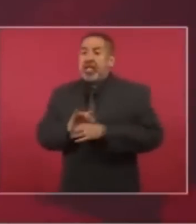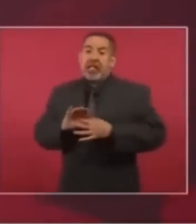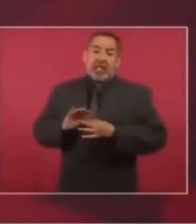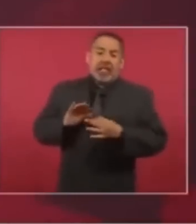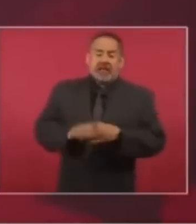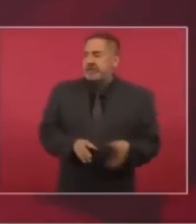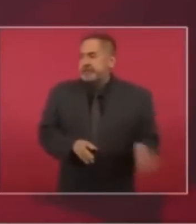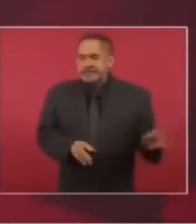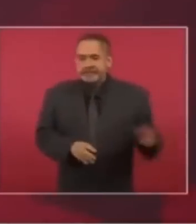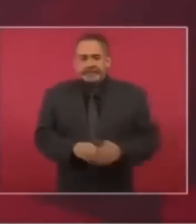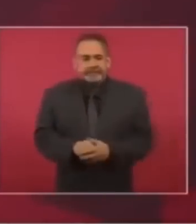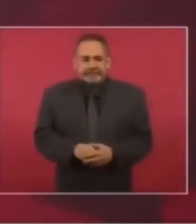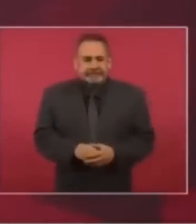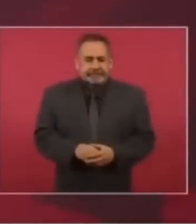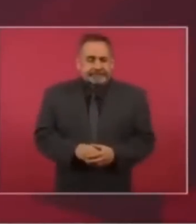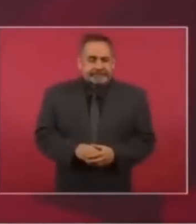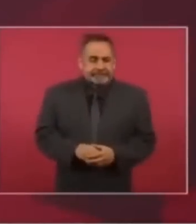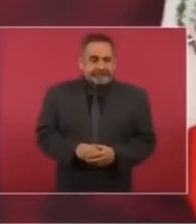Imagínense